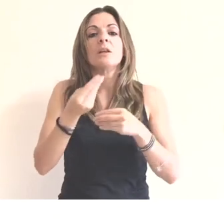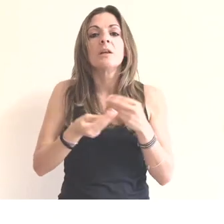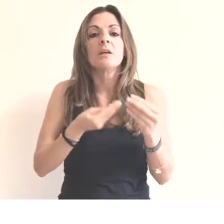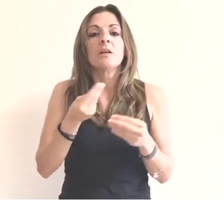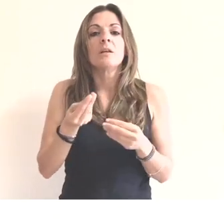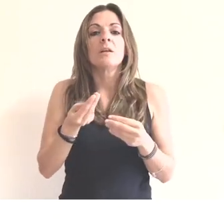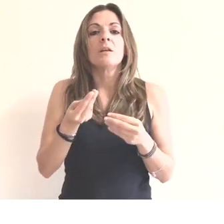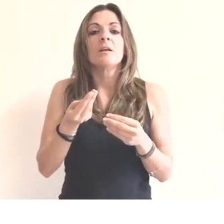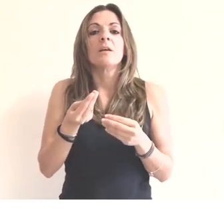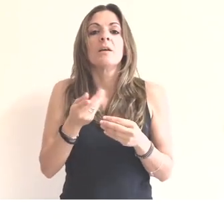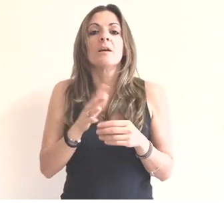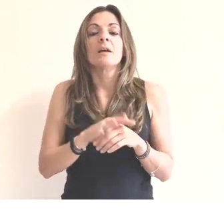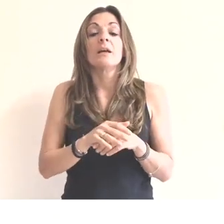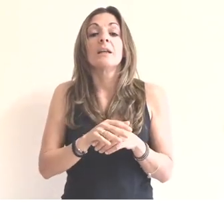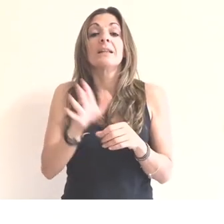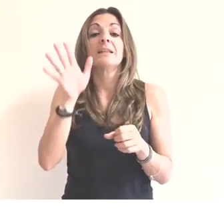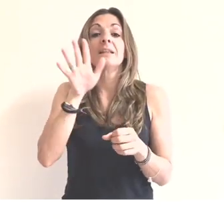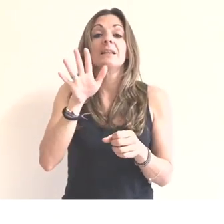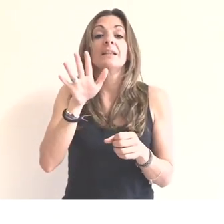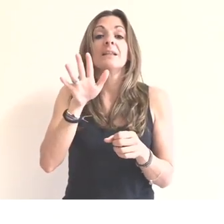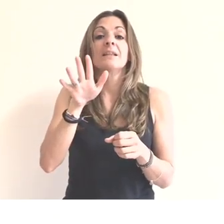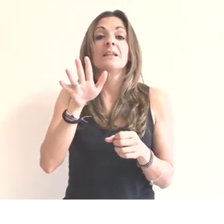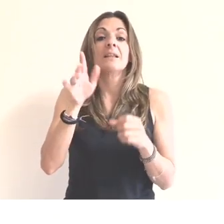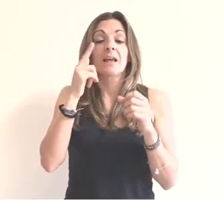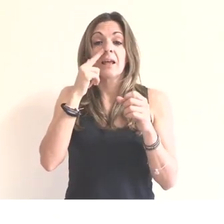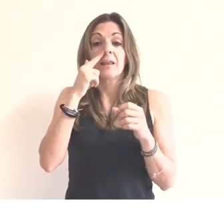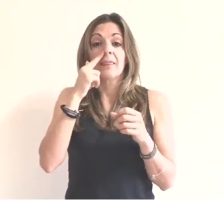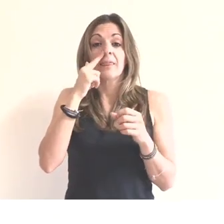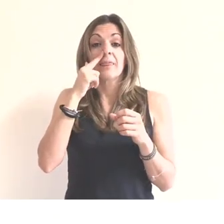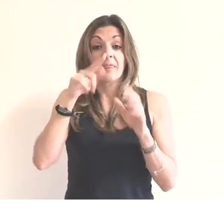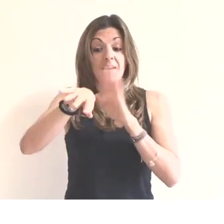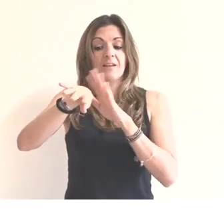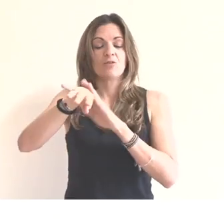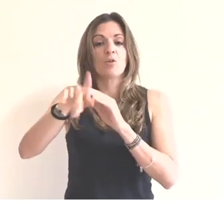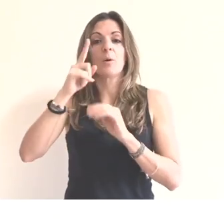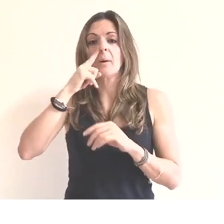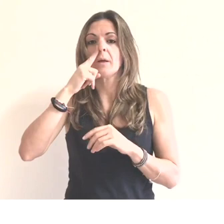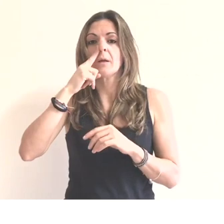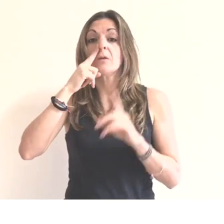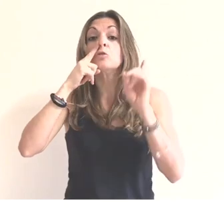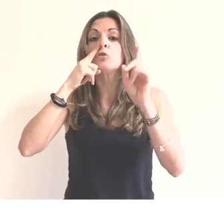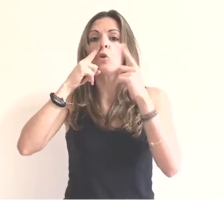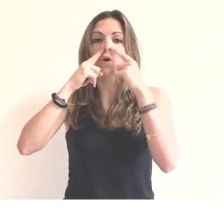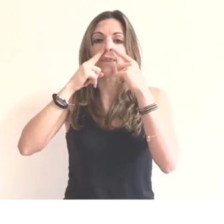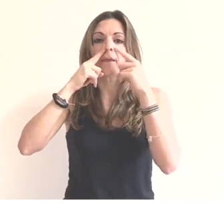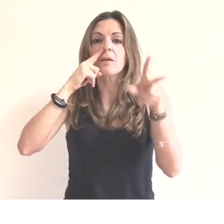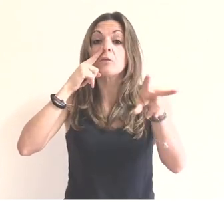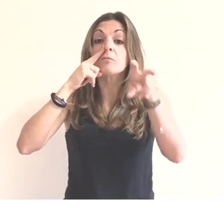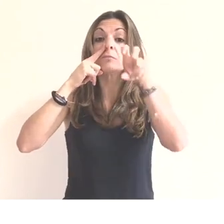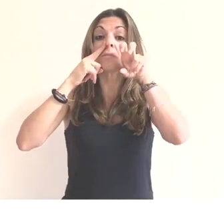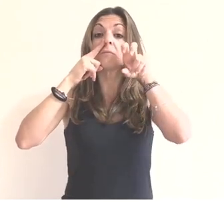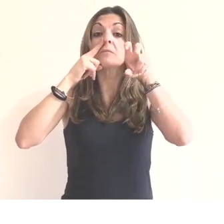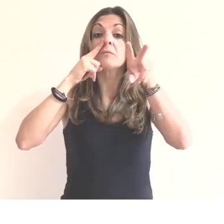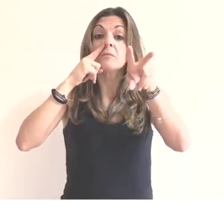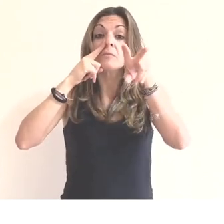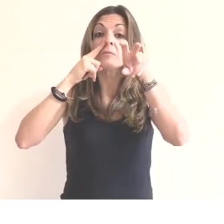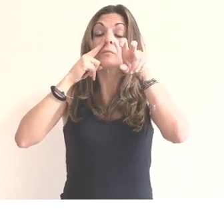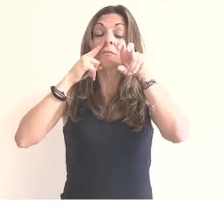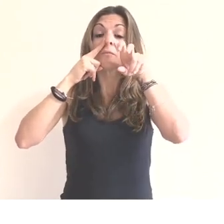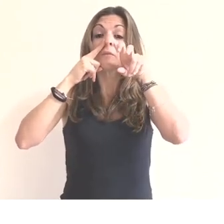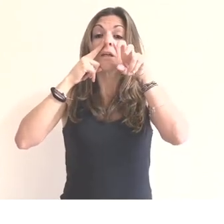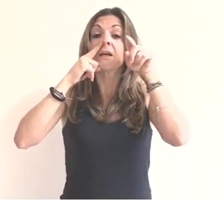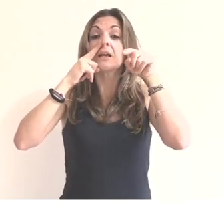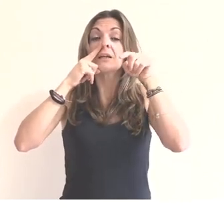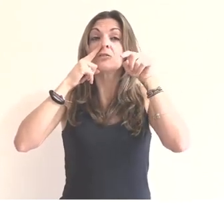fácil. El primero, que lo muestro en un vídeo de yoga, en un pranayama, lo que vamos a hacer es tapar el orificio